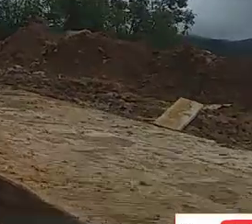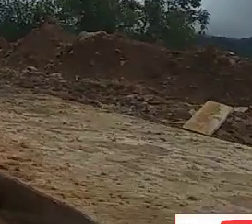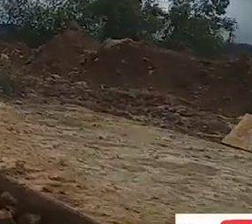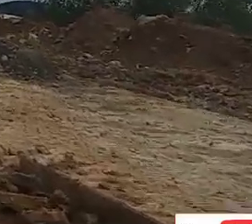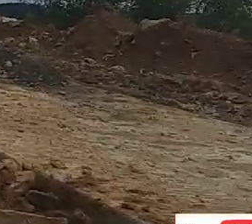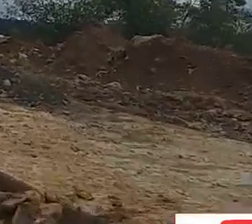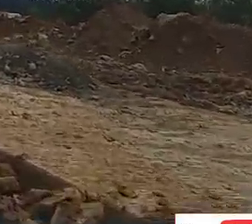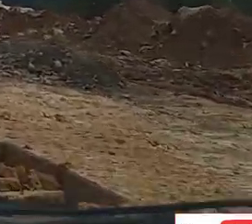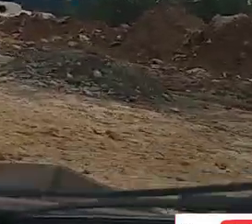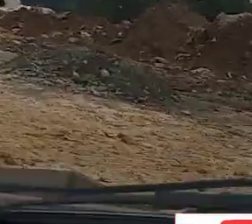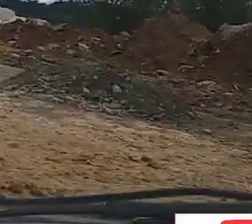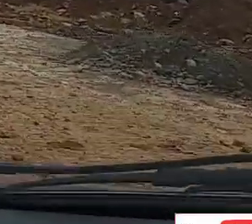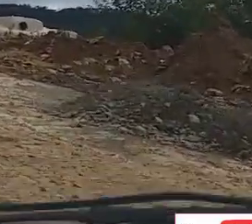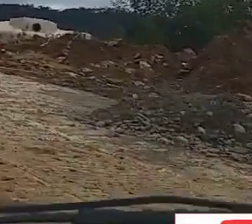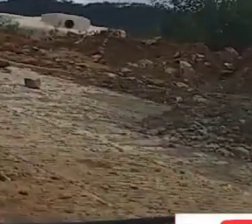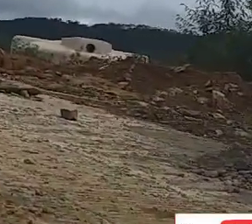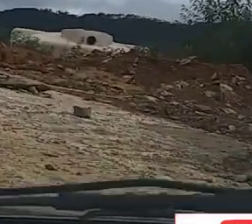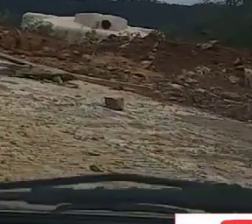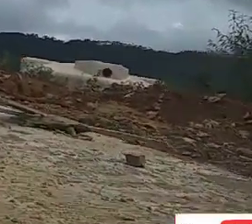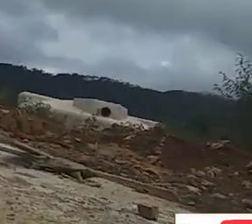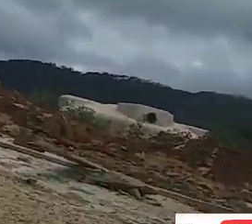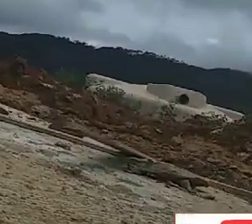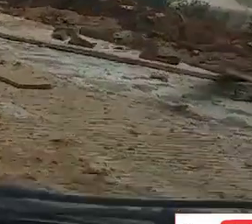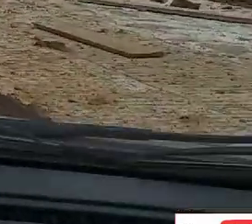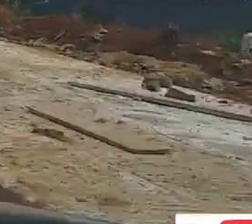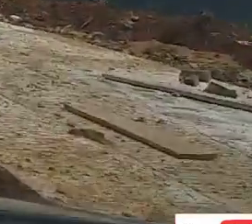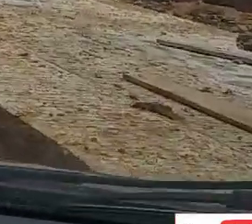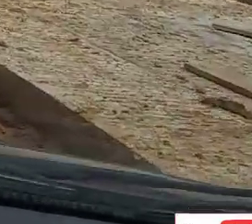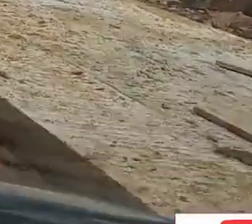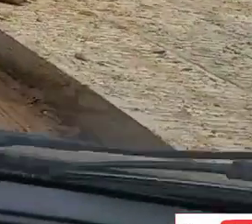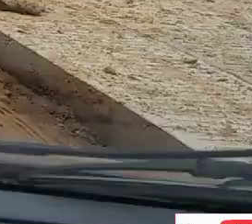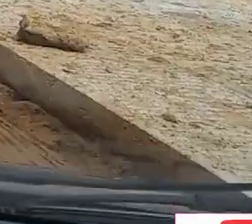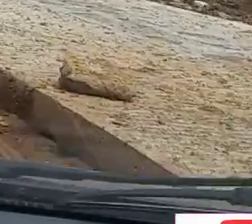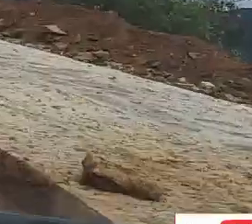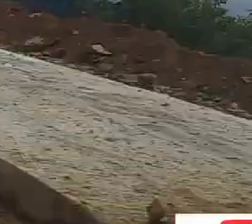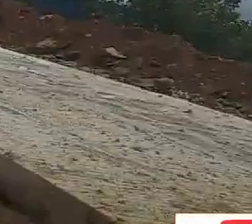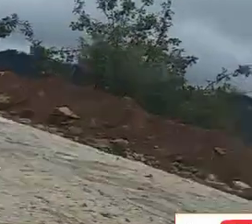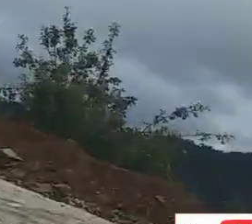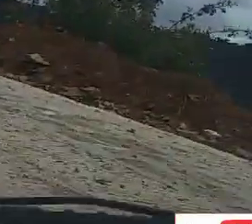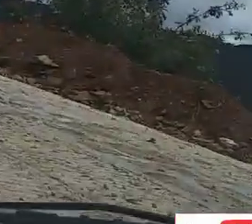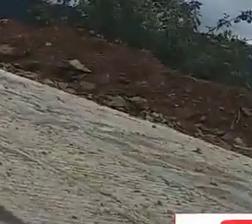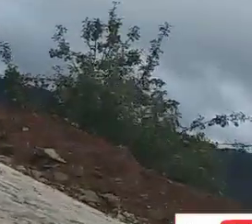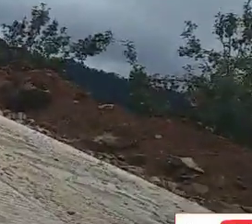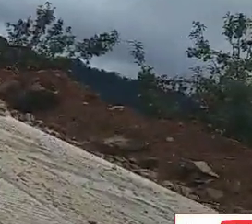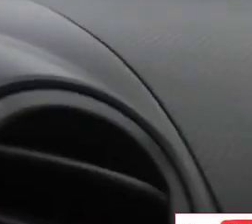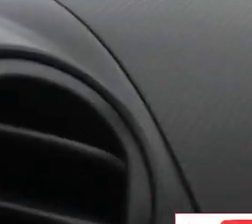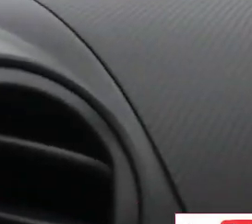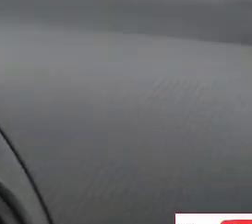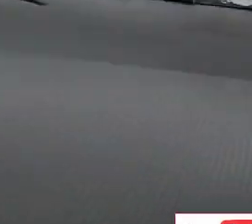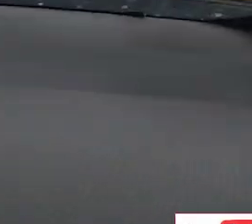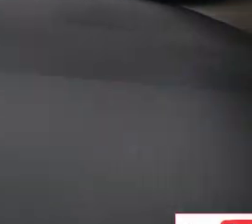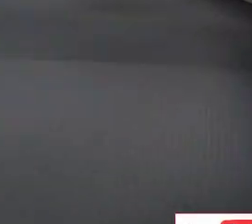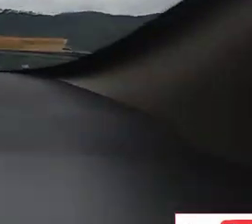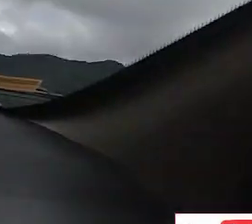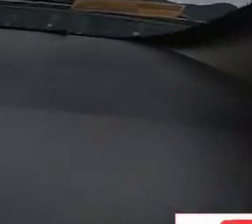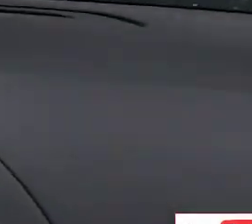de beneficios a los más necesitados, programas de bienestar, del Banco de Bienestar, de los programas de los adultos